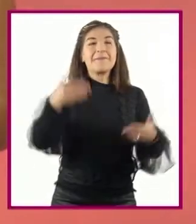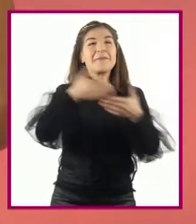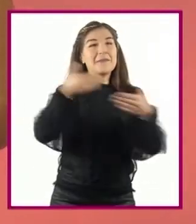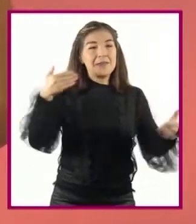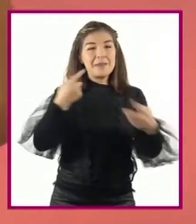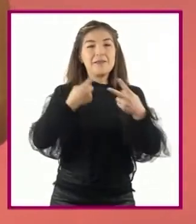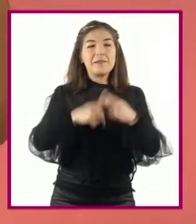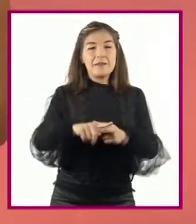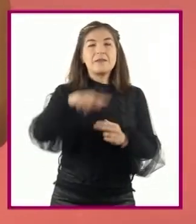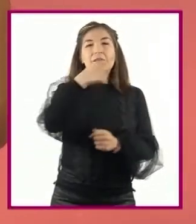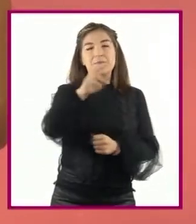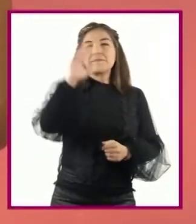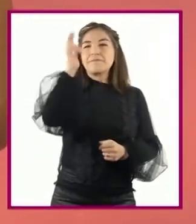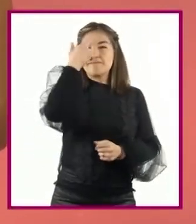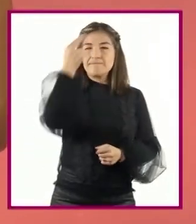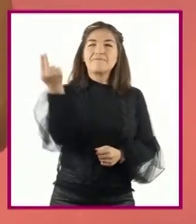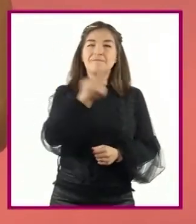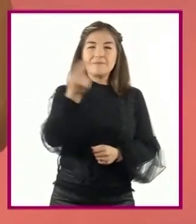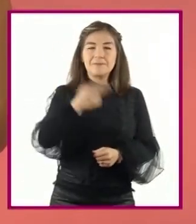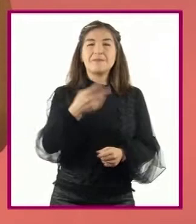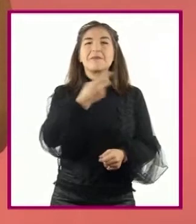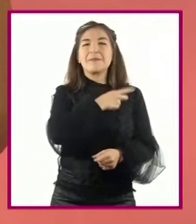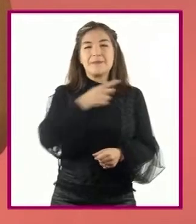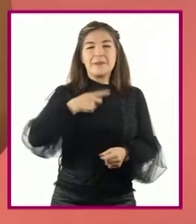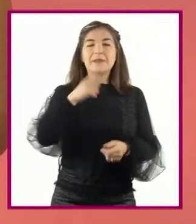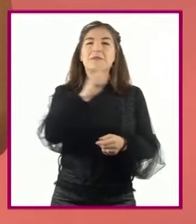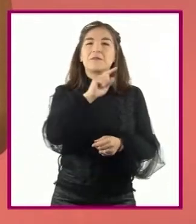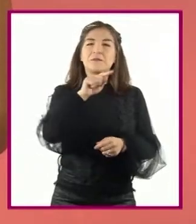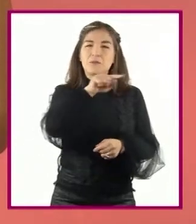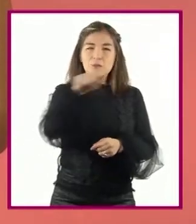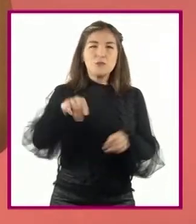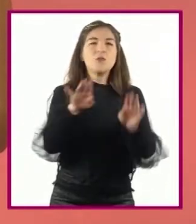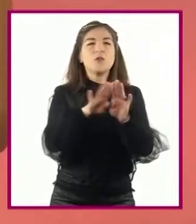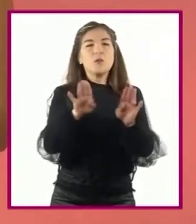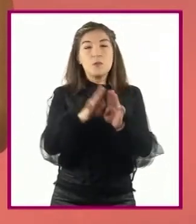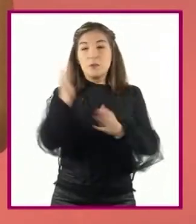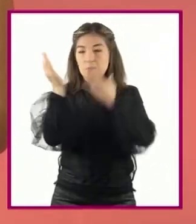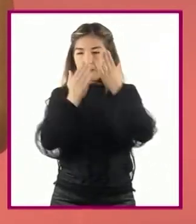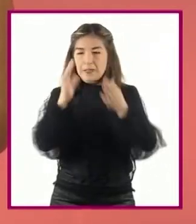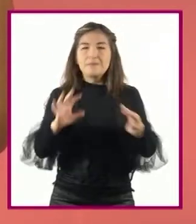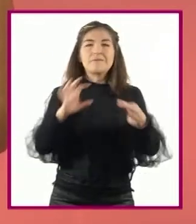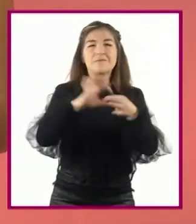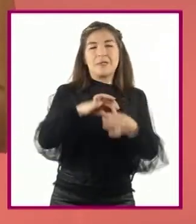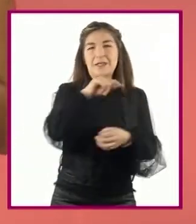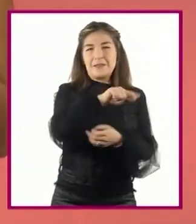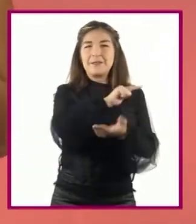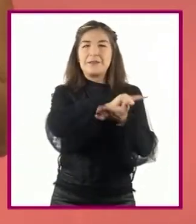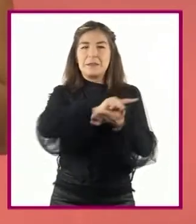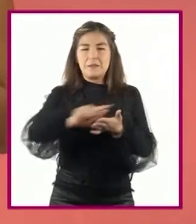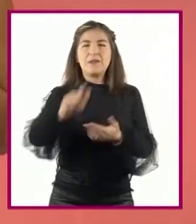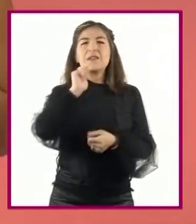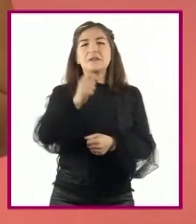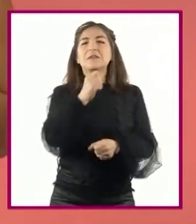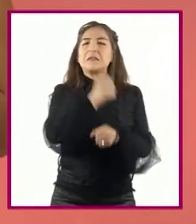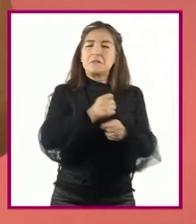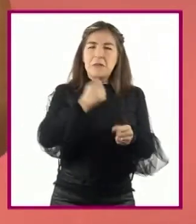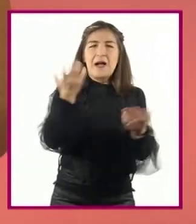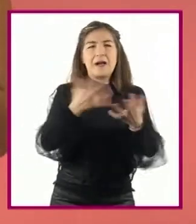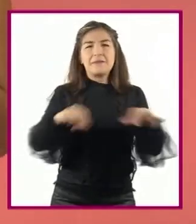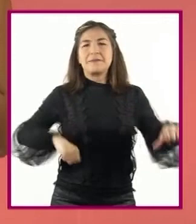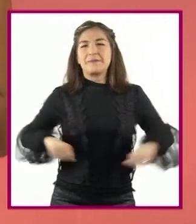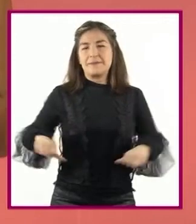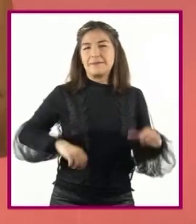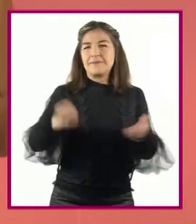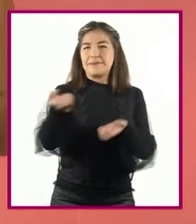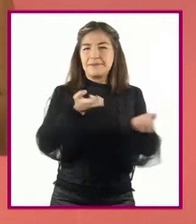iniciar, les recuerdo que es necesario complementar nuestros hábitos de estudio con los de higiene, así como practicar alguna actividad física y